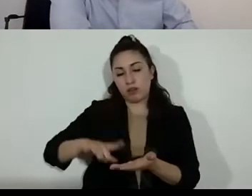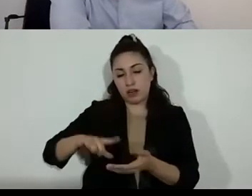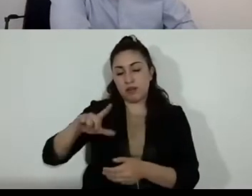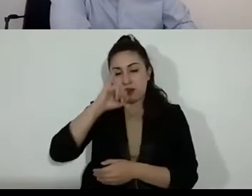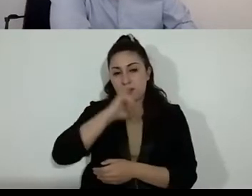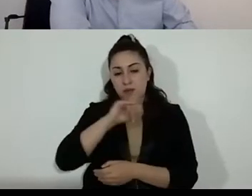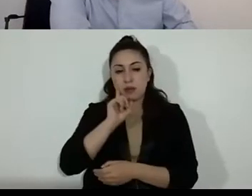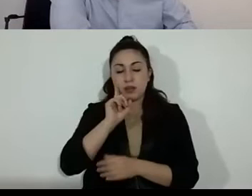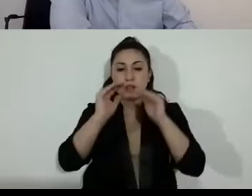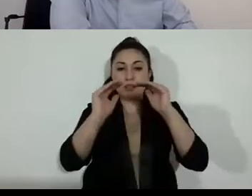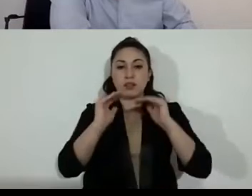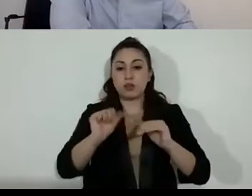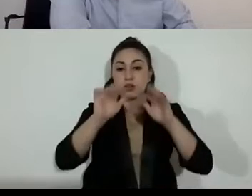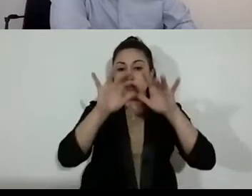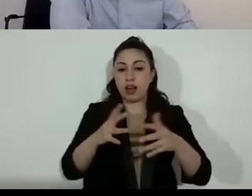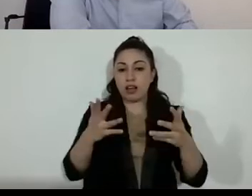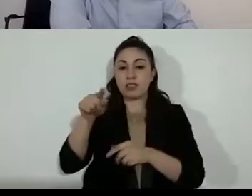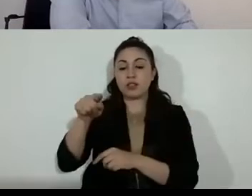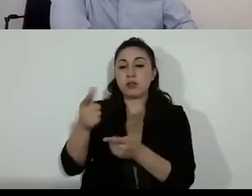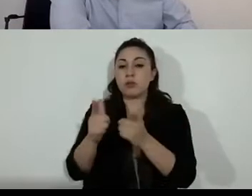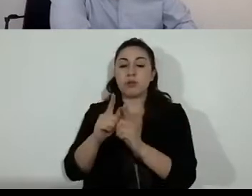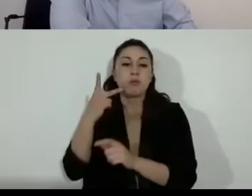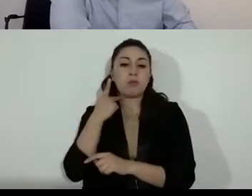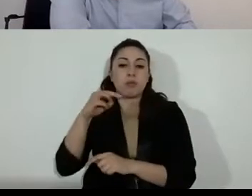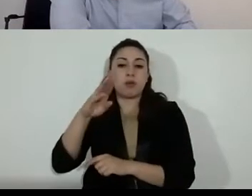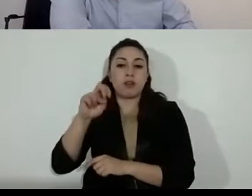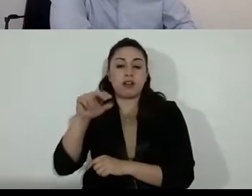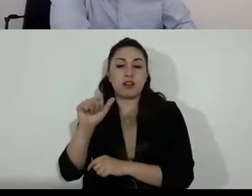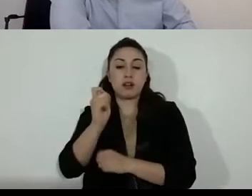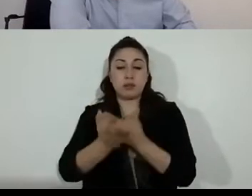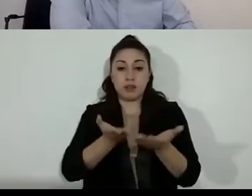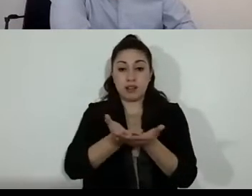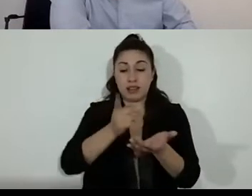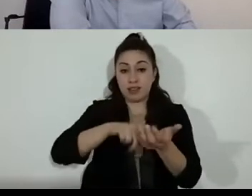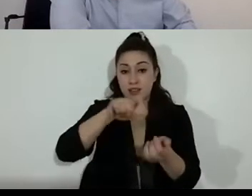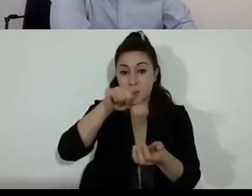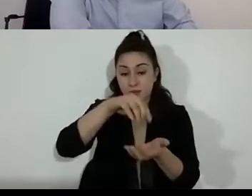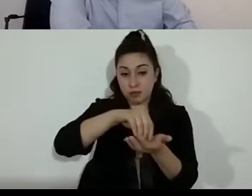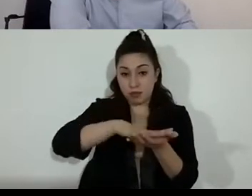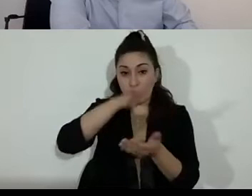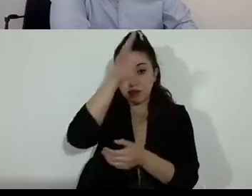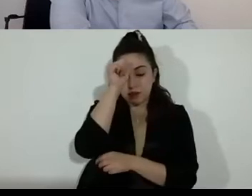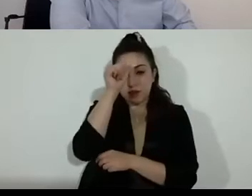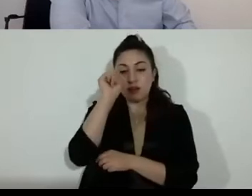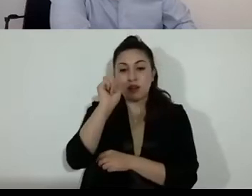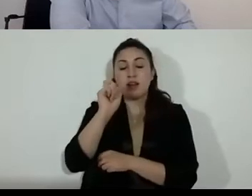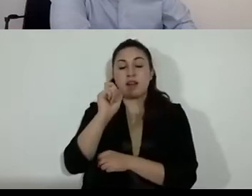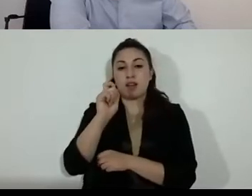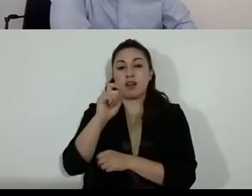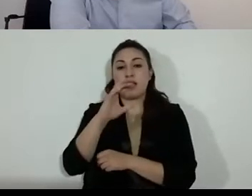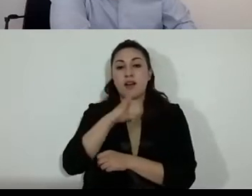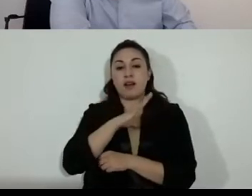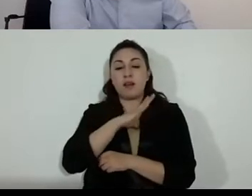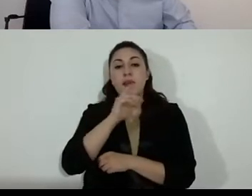Grupo Parlamentario de Morena, por el cual solicitan se considere dentro del acuerdo que solicitan en el considerando inmediato anterior